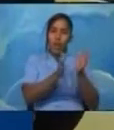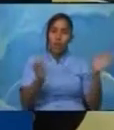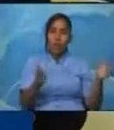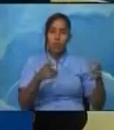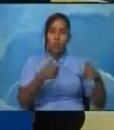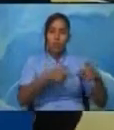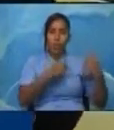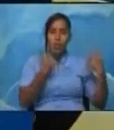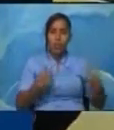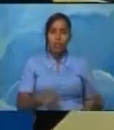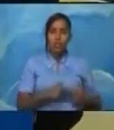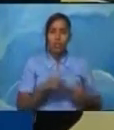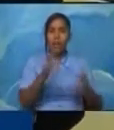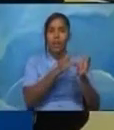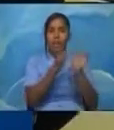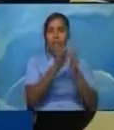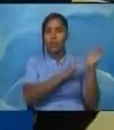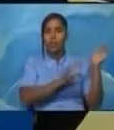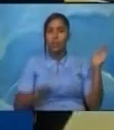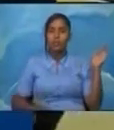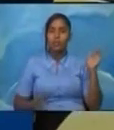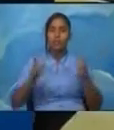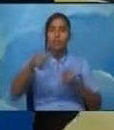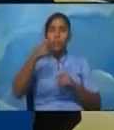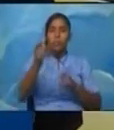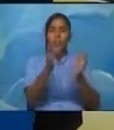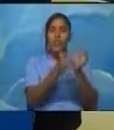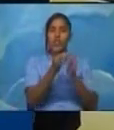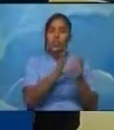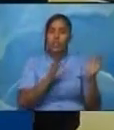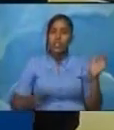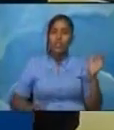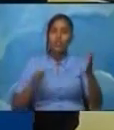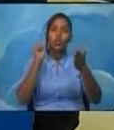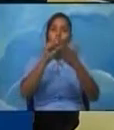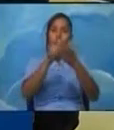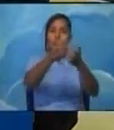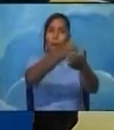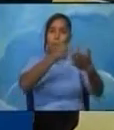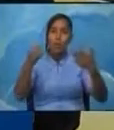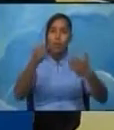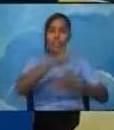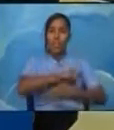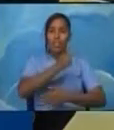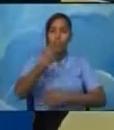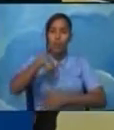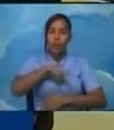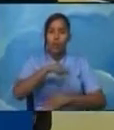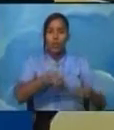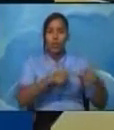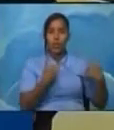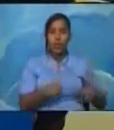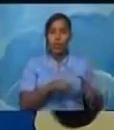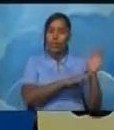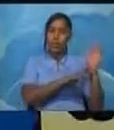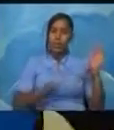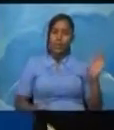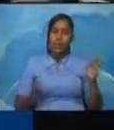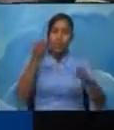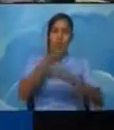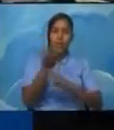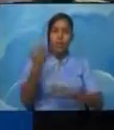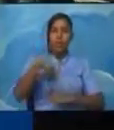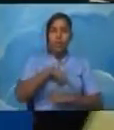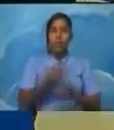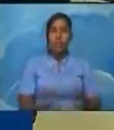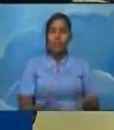puerta de nuestro corazón a Jesucristo. Cuando Jesucristo tocó la puerta de nuestro corazón y Cristo entró en nuestras vidas,